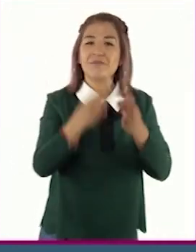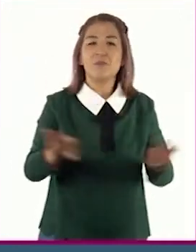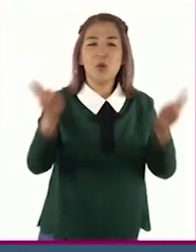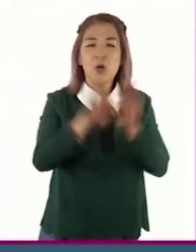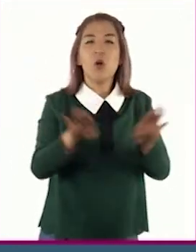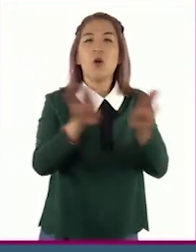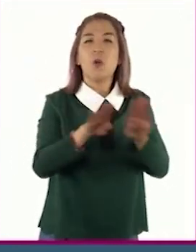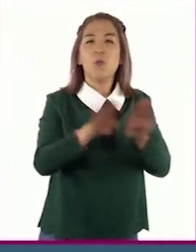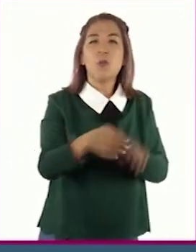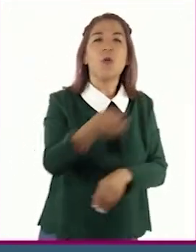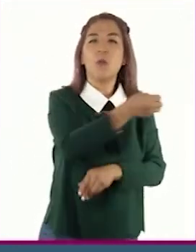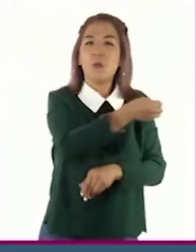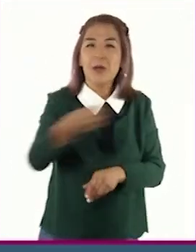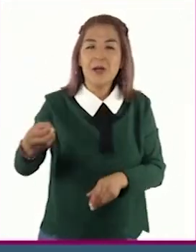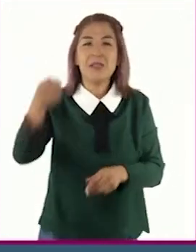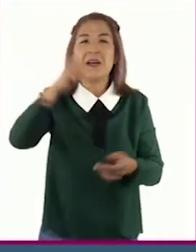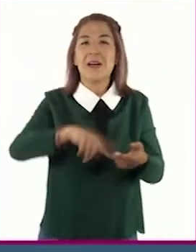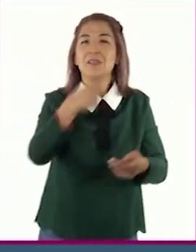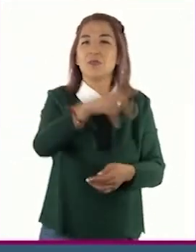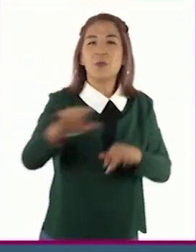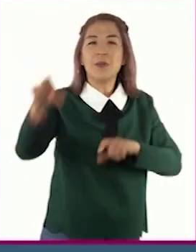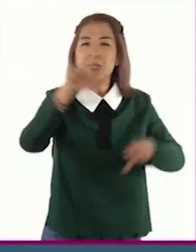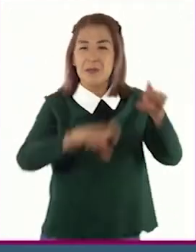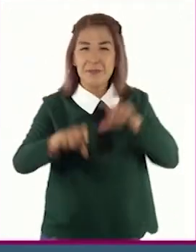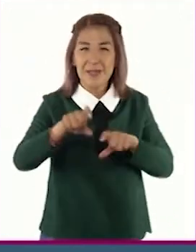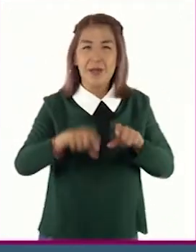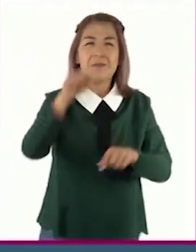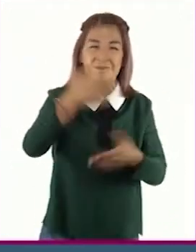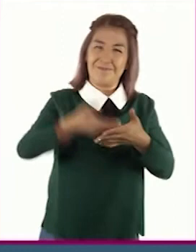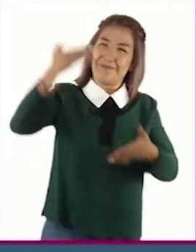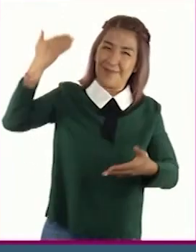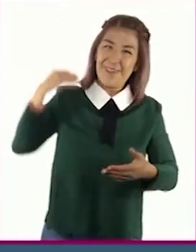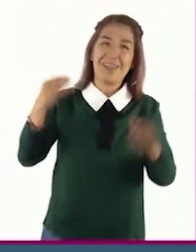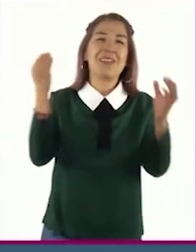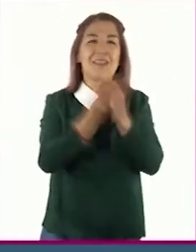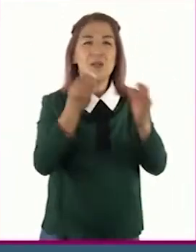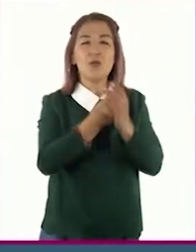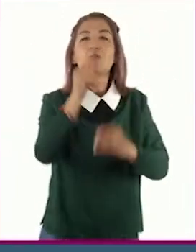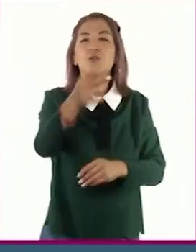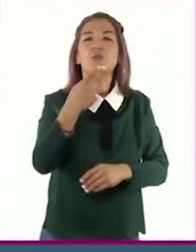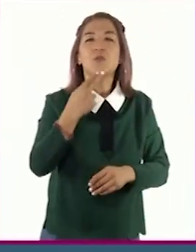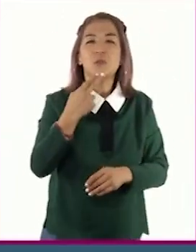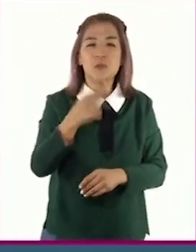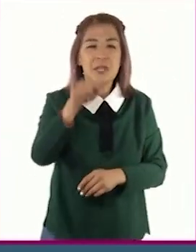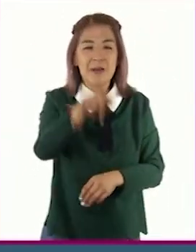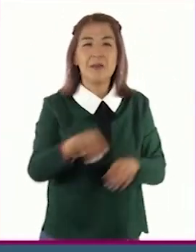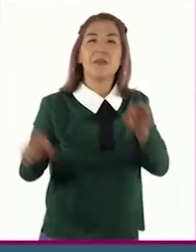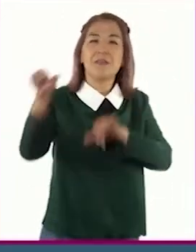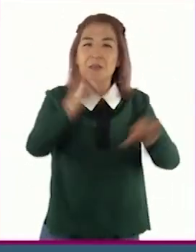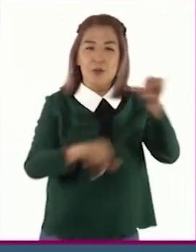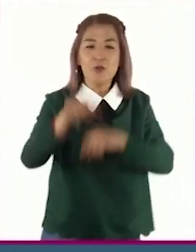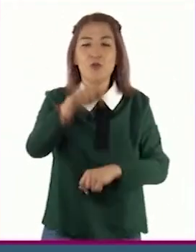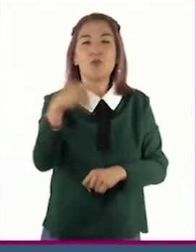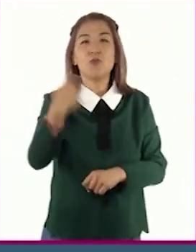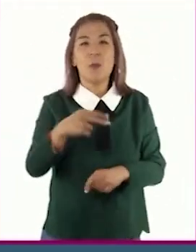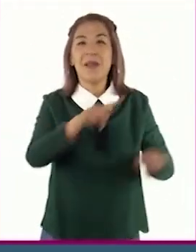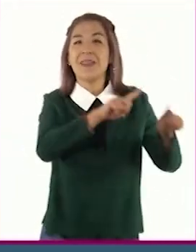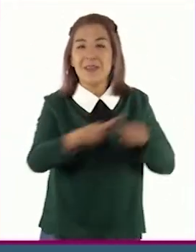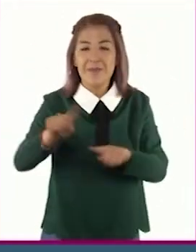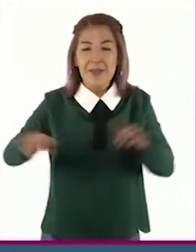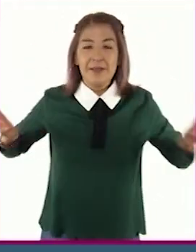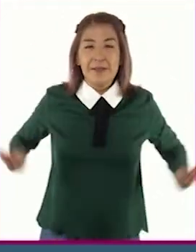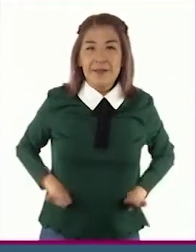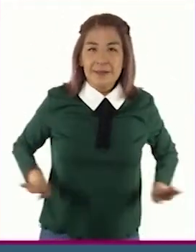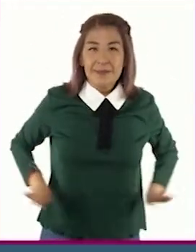los compuestos químicos. En sesiones anteriores hemos utilizado las fórmulas y los nombres de los diferentes